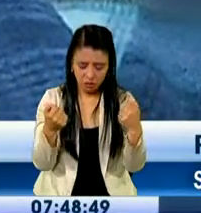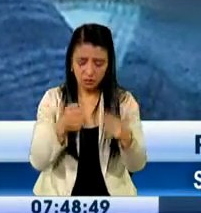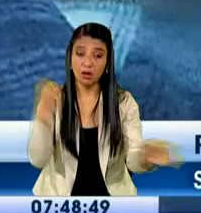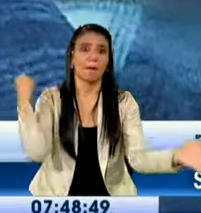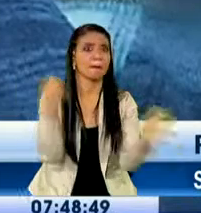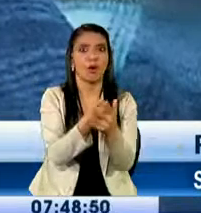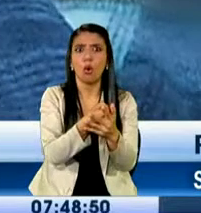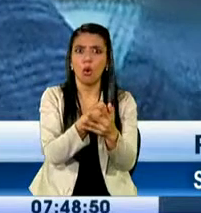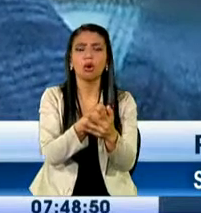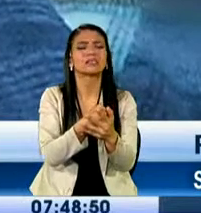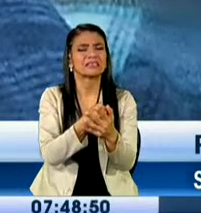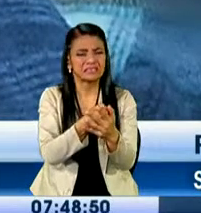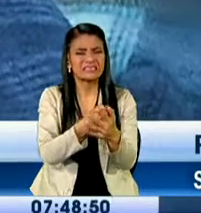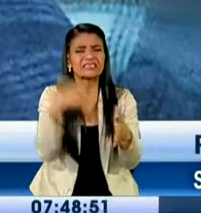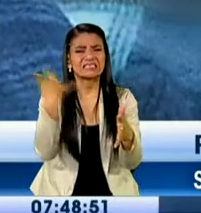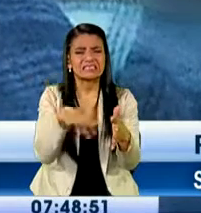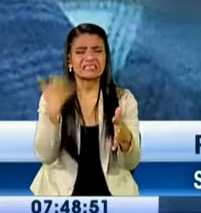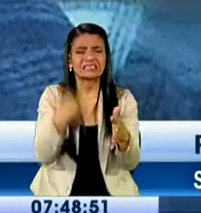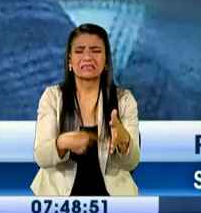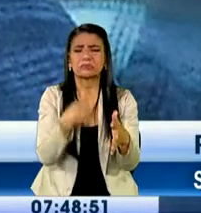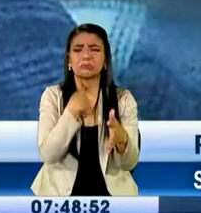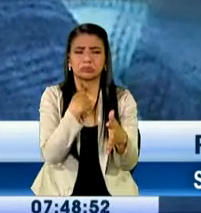quedado dormido y me he ido